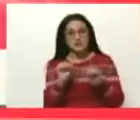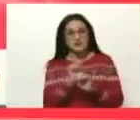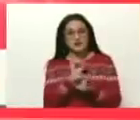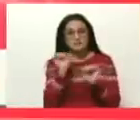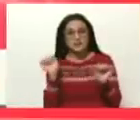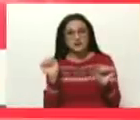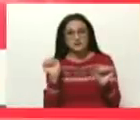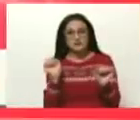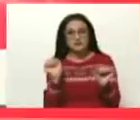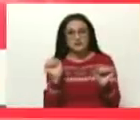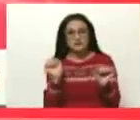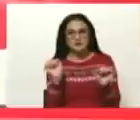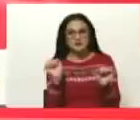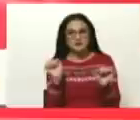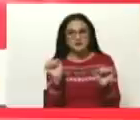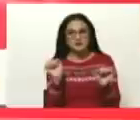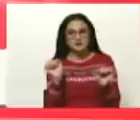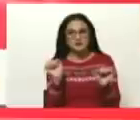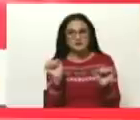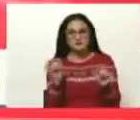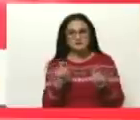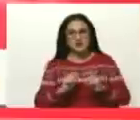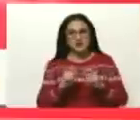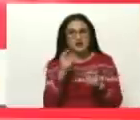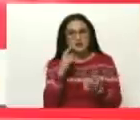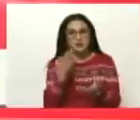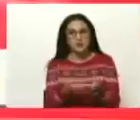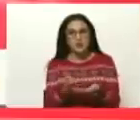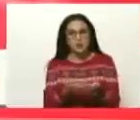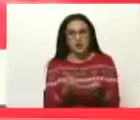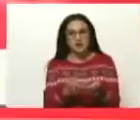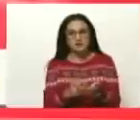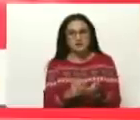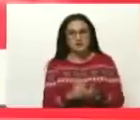Carmen Meléndez entregando su propuesta.